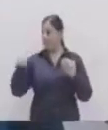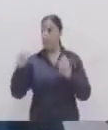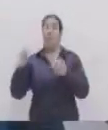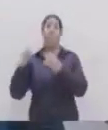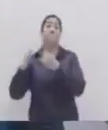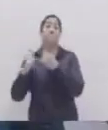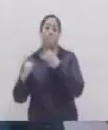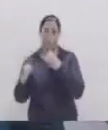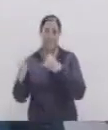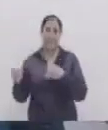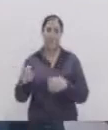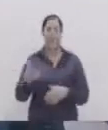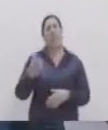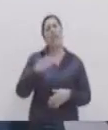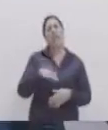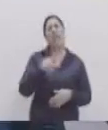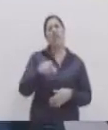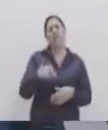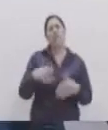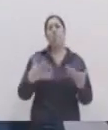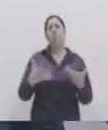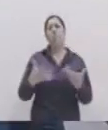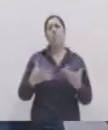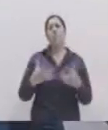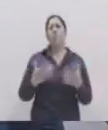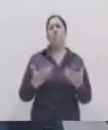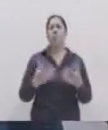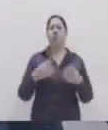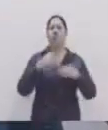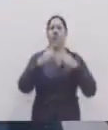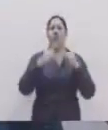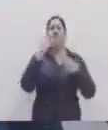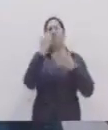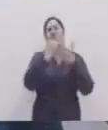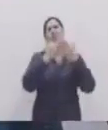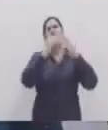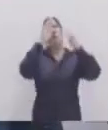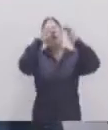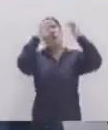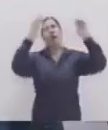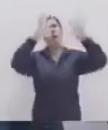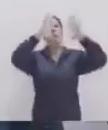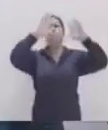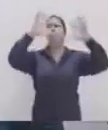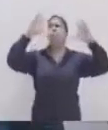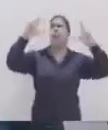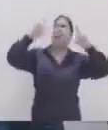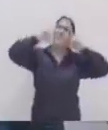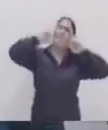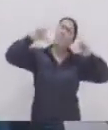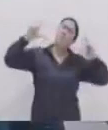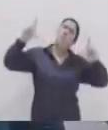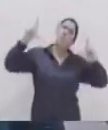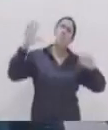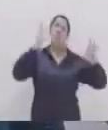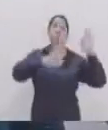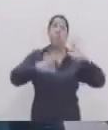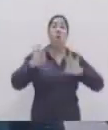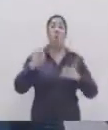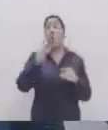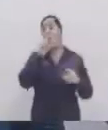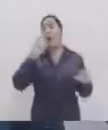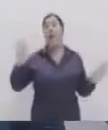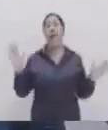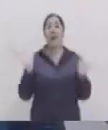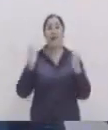Luego tú vas a tener el espacio suficiente para dibujar el cielo, pues ya sea con nubes, con un sol o con